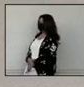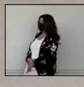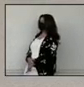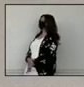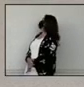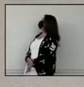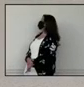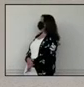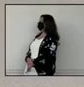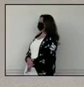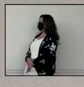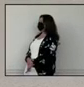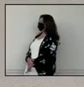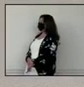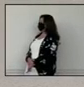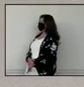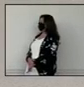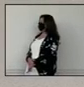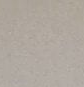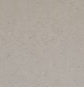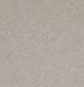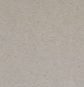Thank you.